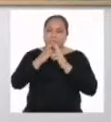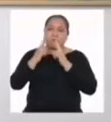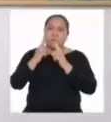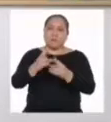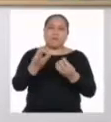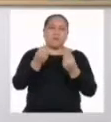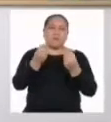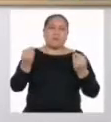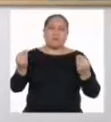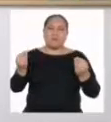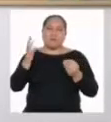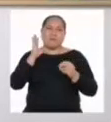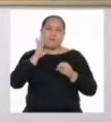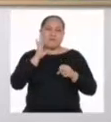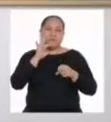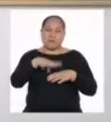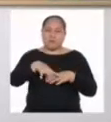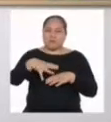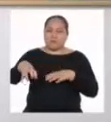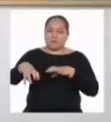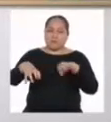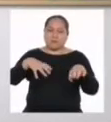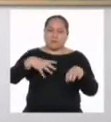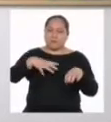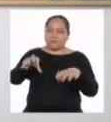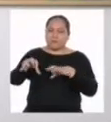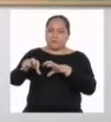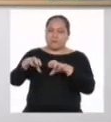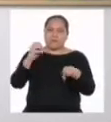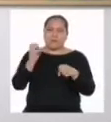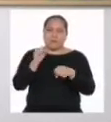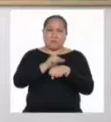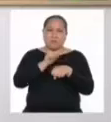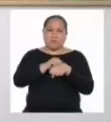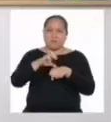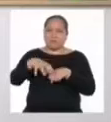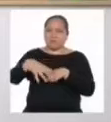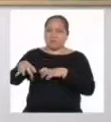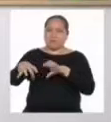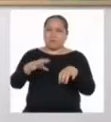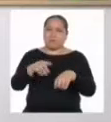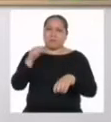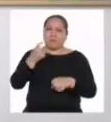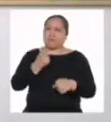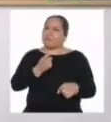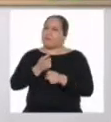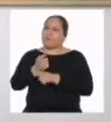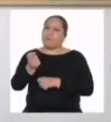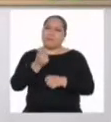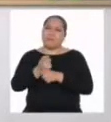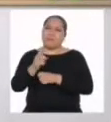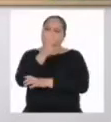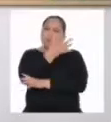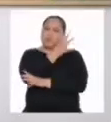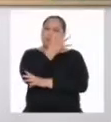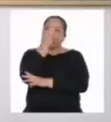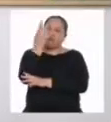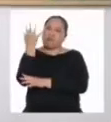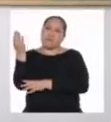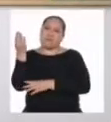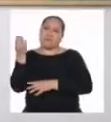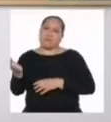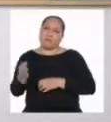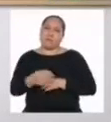debido a la excesiva carga de sedimentos producidas por las dragas, afecta negativamente también a los bosques